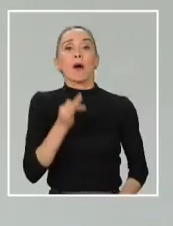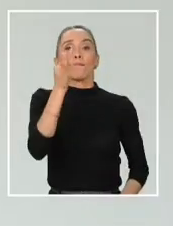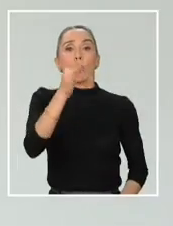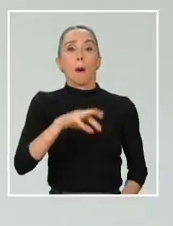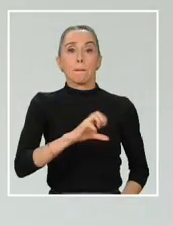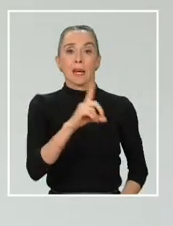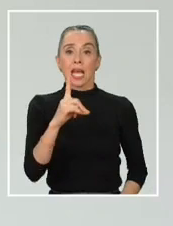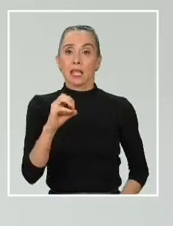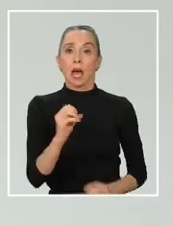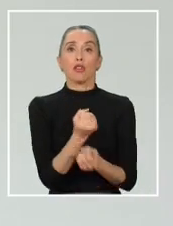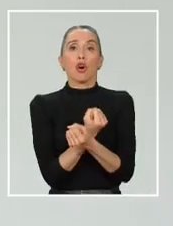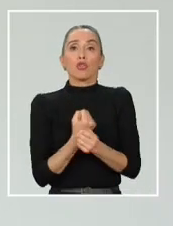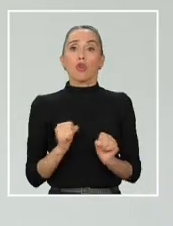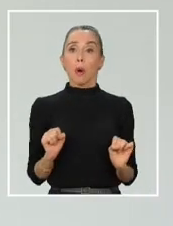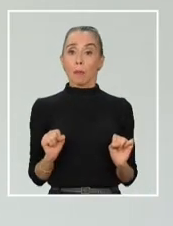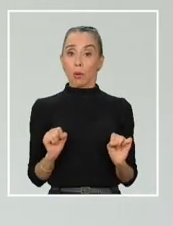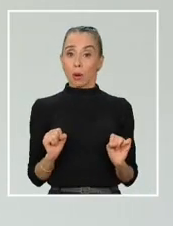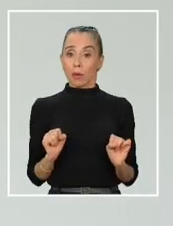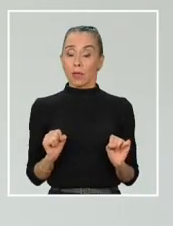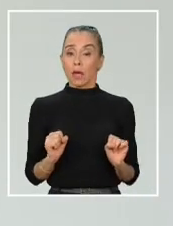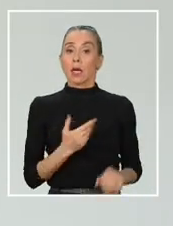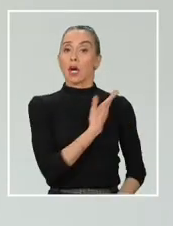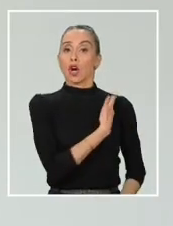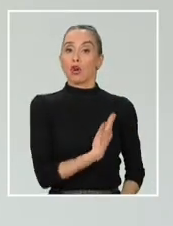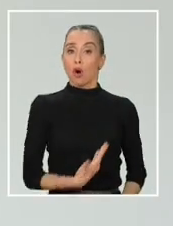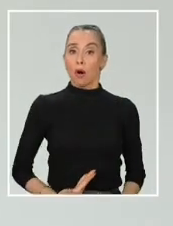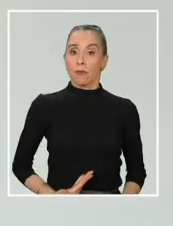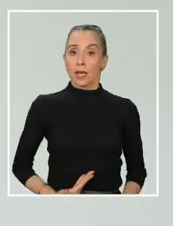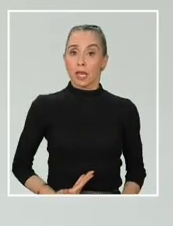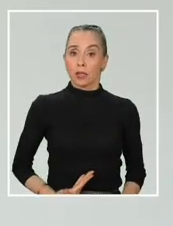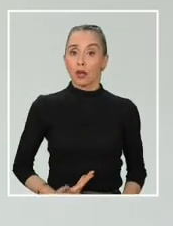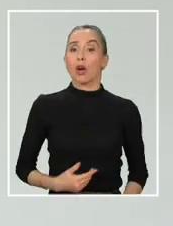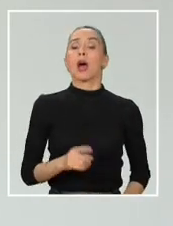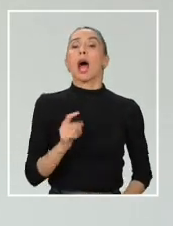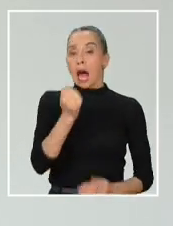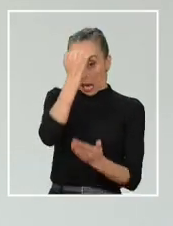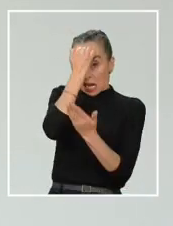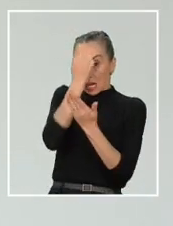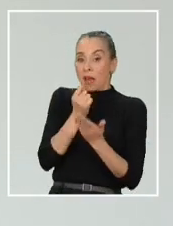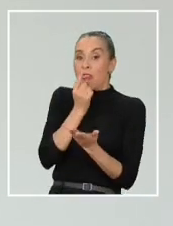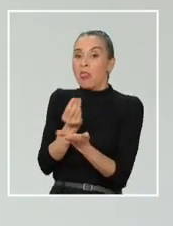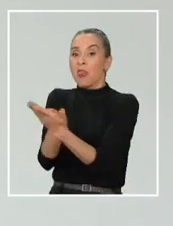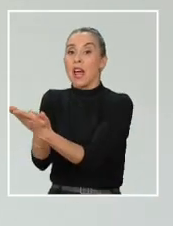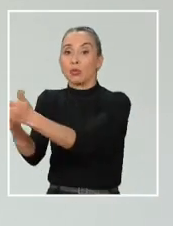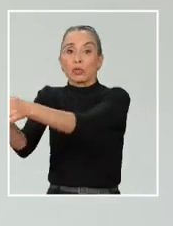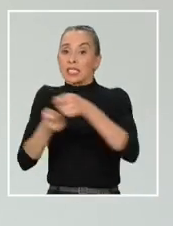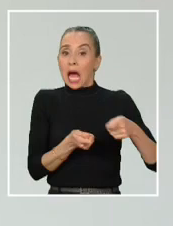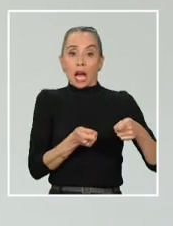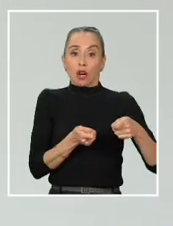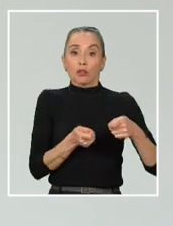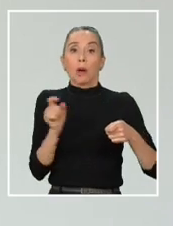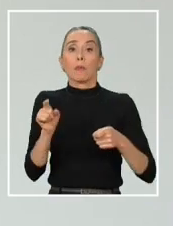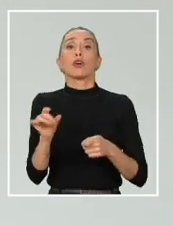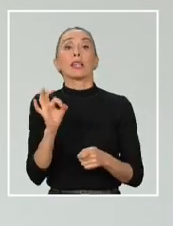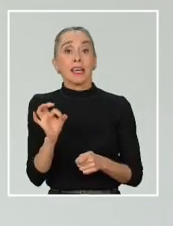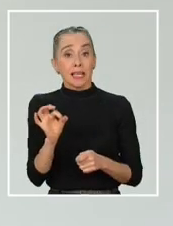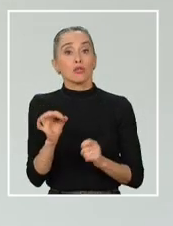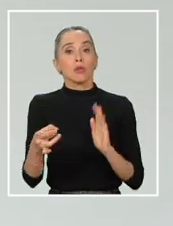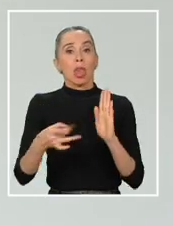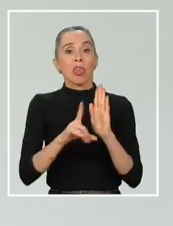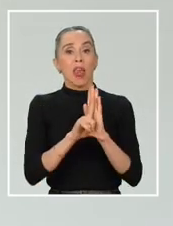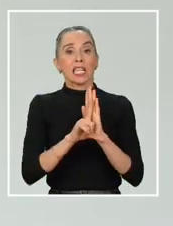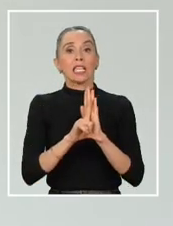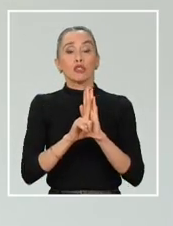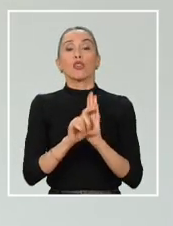Ya no es posible que el gobierno pueda desestimar esta denuncia, pues al ser un delito de acción penal pública,